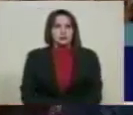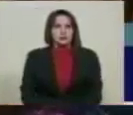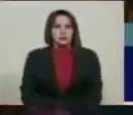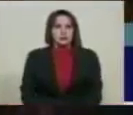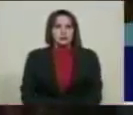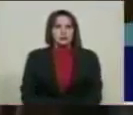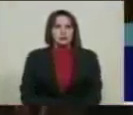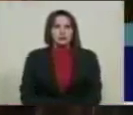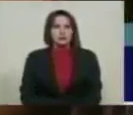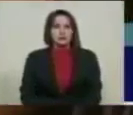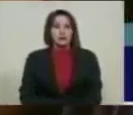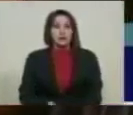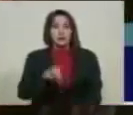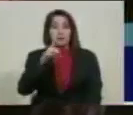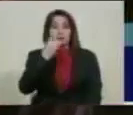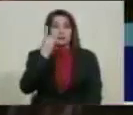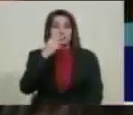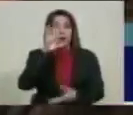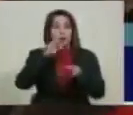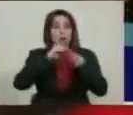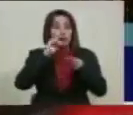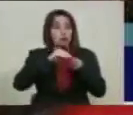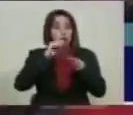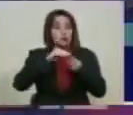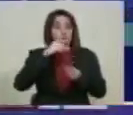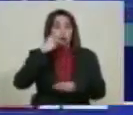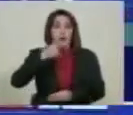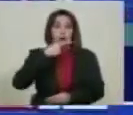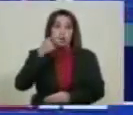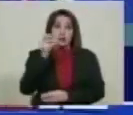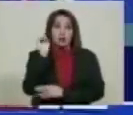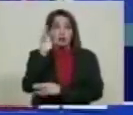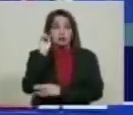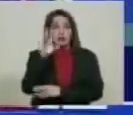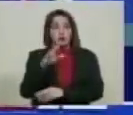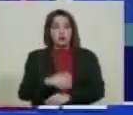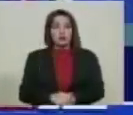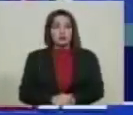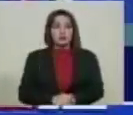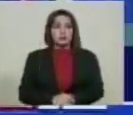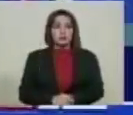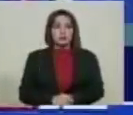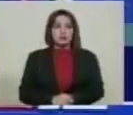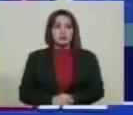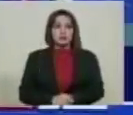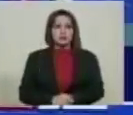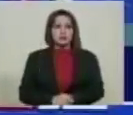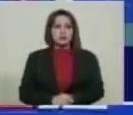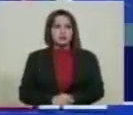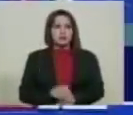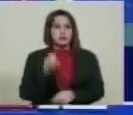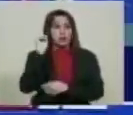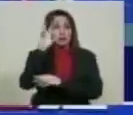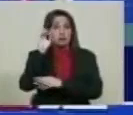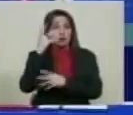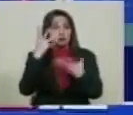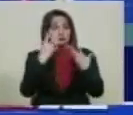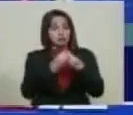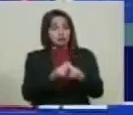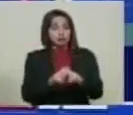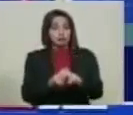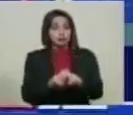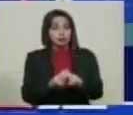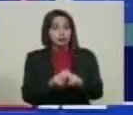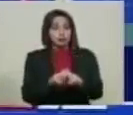Esa es la principal conclusión política de este Congreso, de este Congreso conjunto